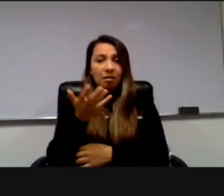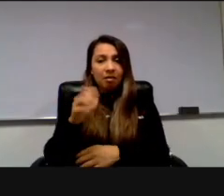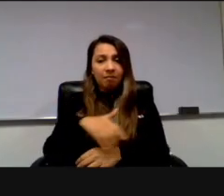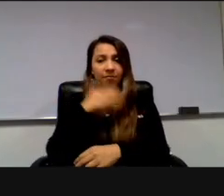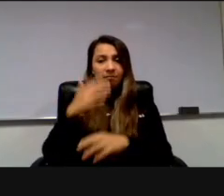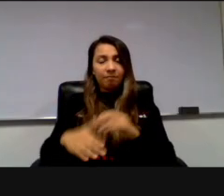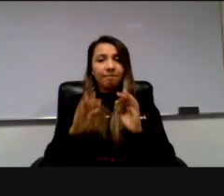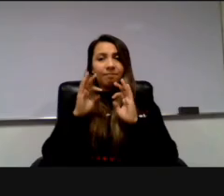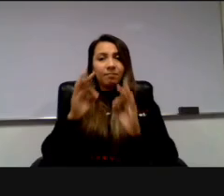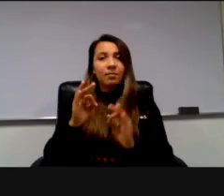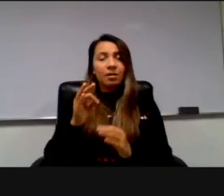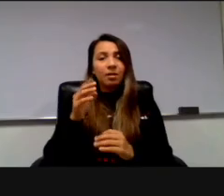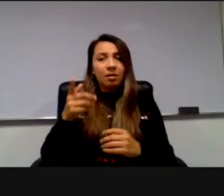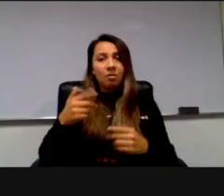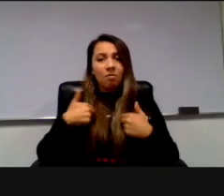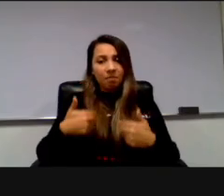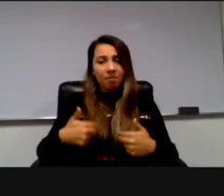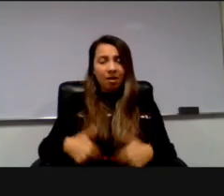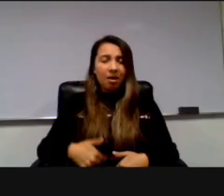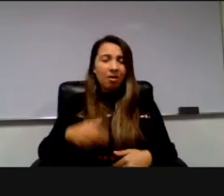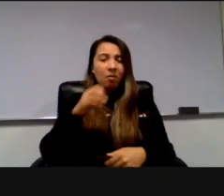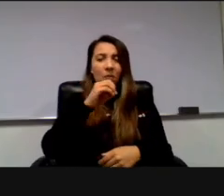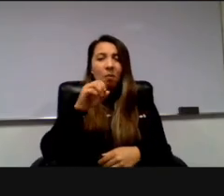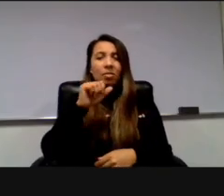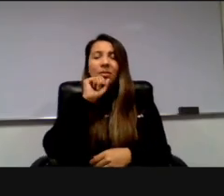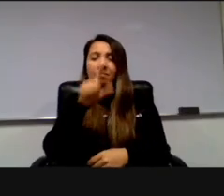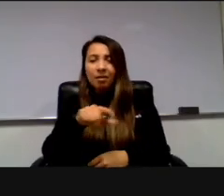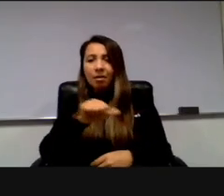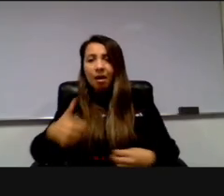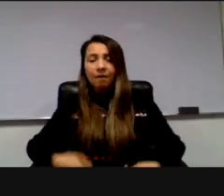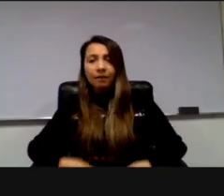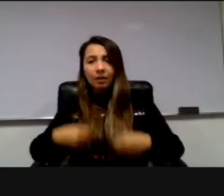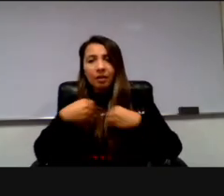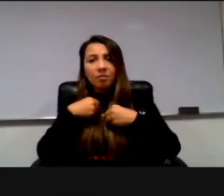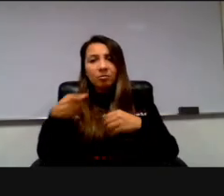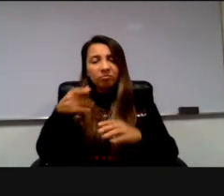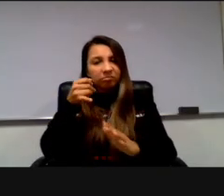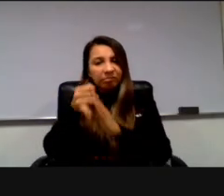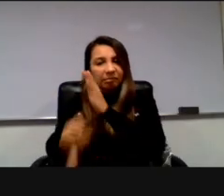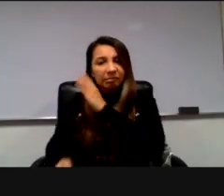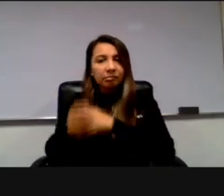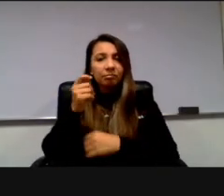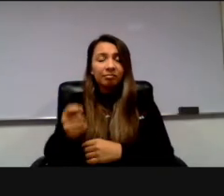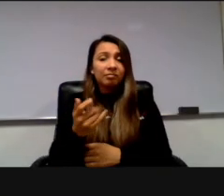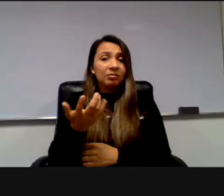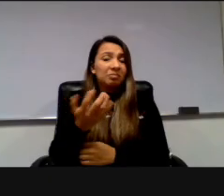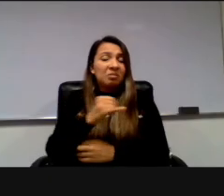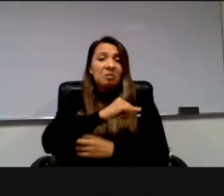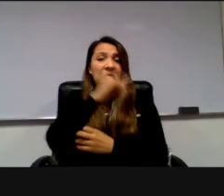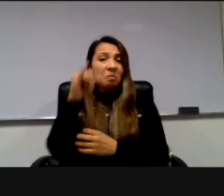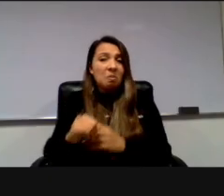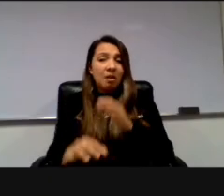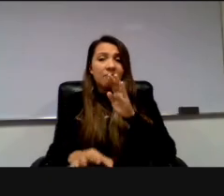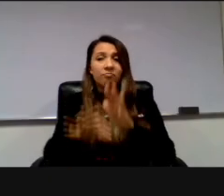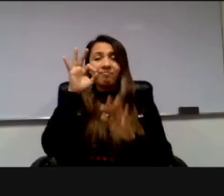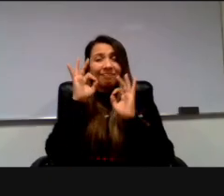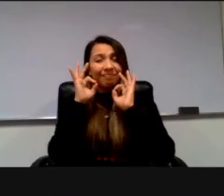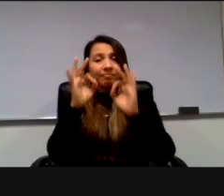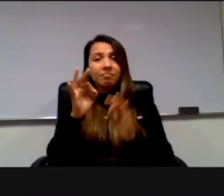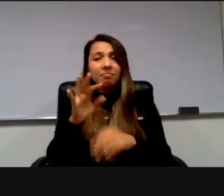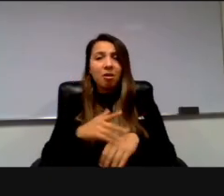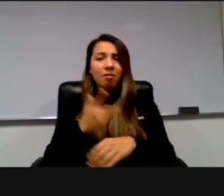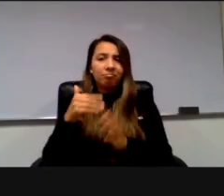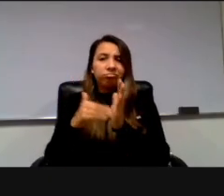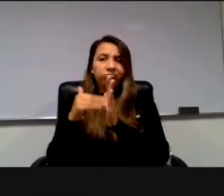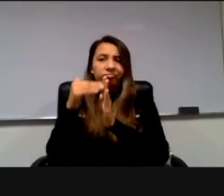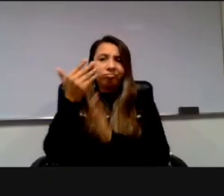ancestro común de los seres vivos y de hecho es probable que no terminemos de conocerlo nunca porque, bueno, existió hace miles de millones de años y lo